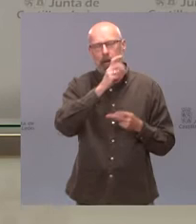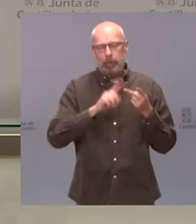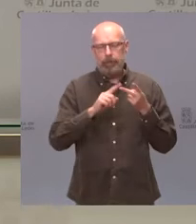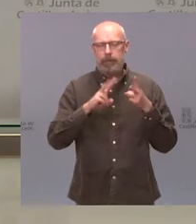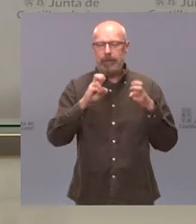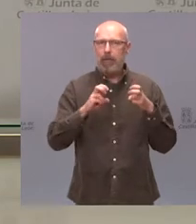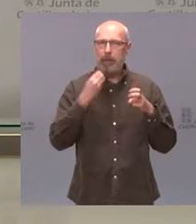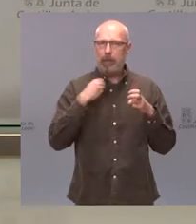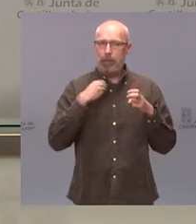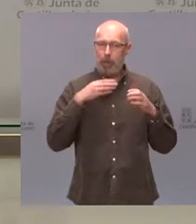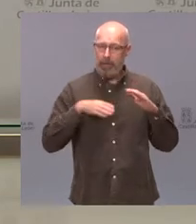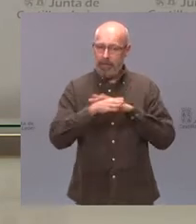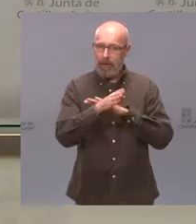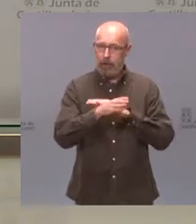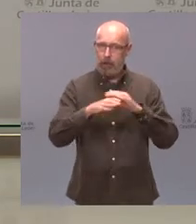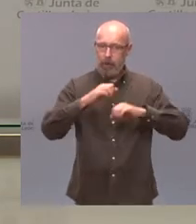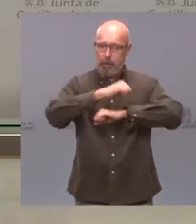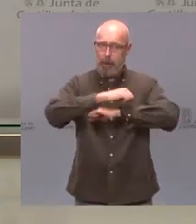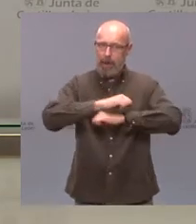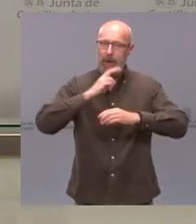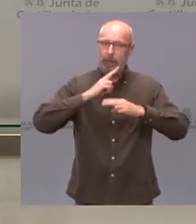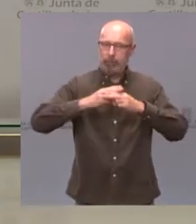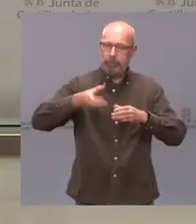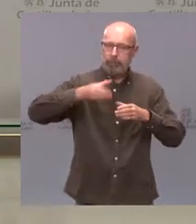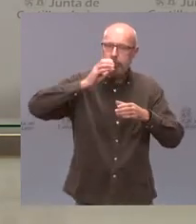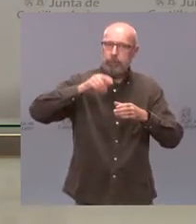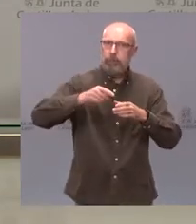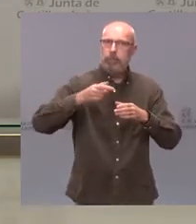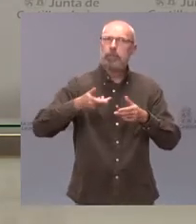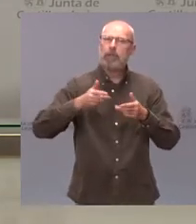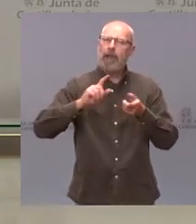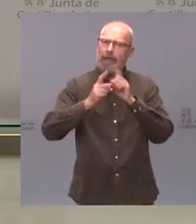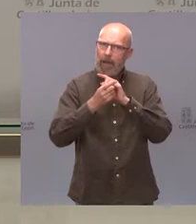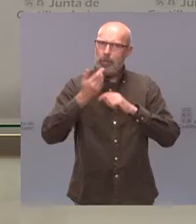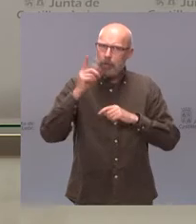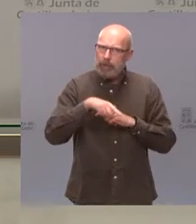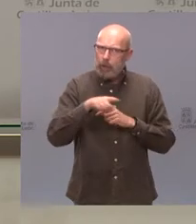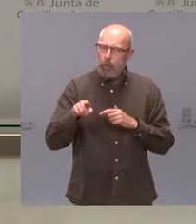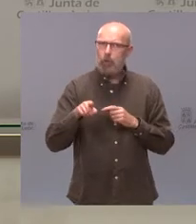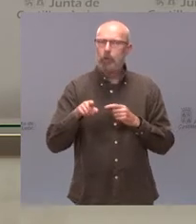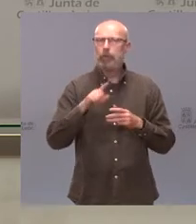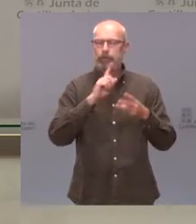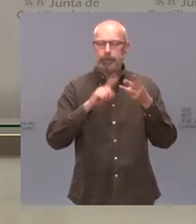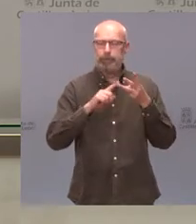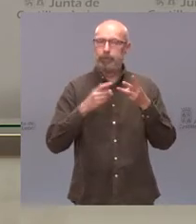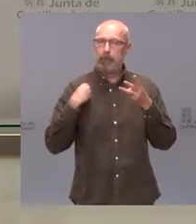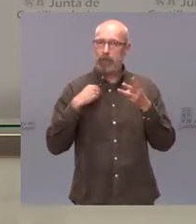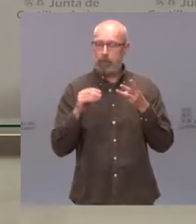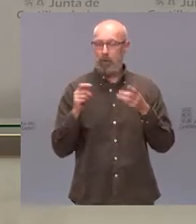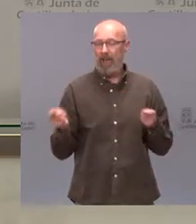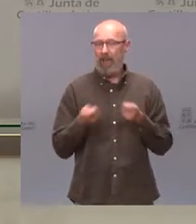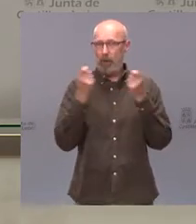consumo en barra si se plantean cambios. Y sobre la denuncia que ha presentado el Colegio de Médicos de